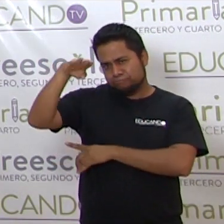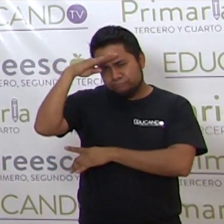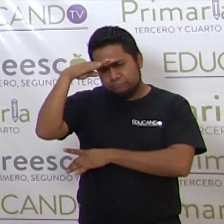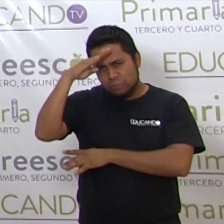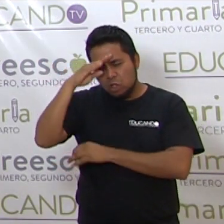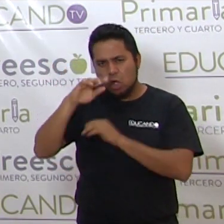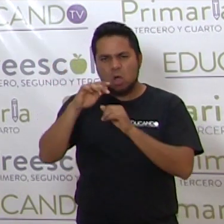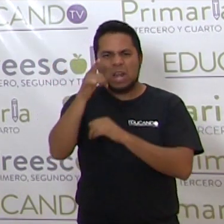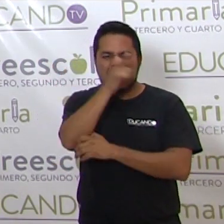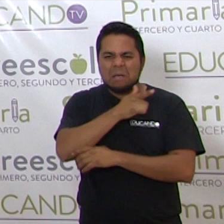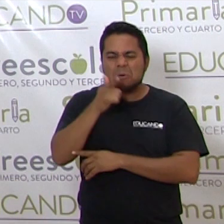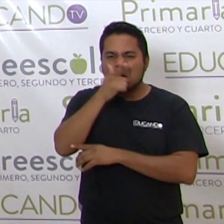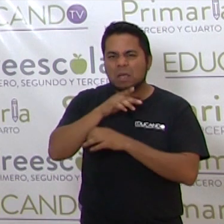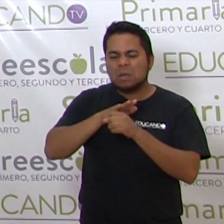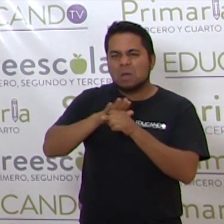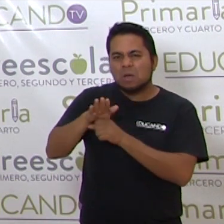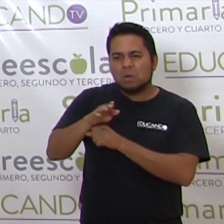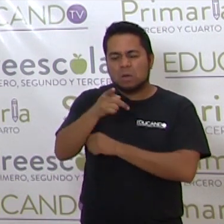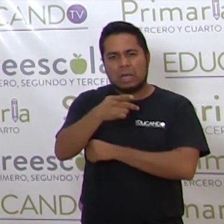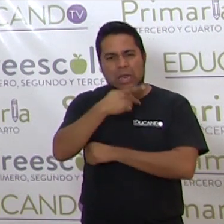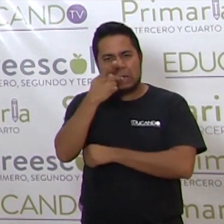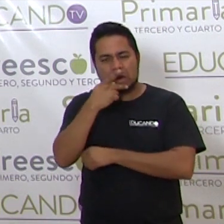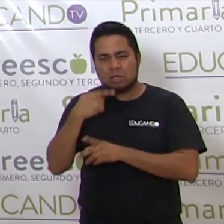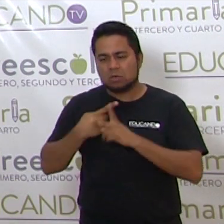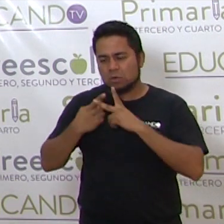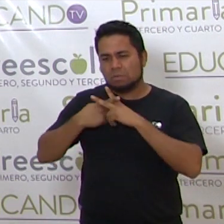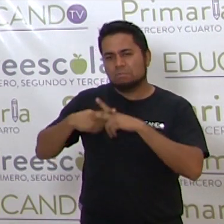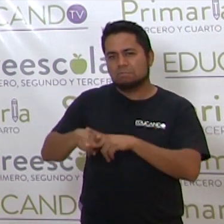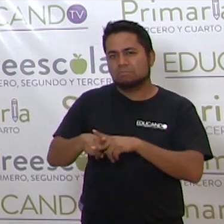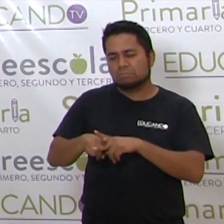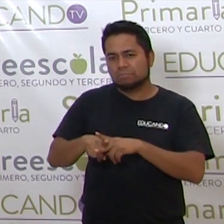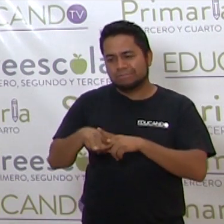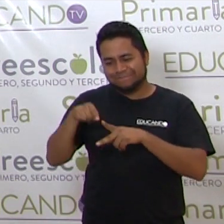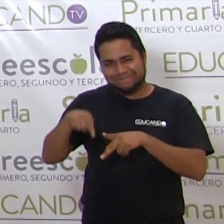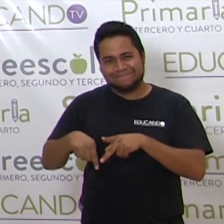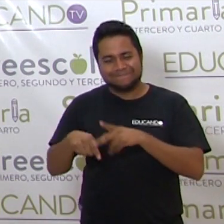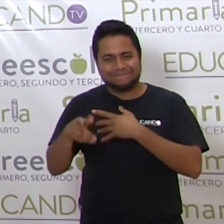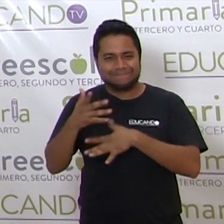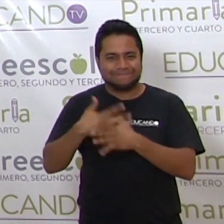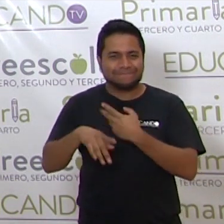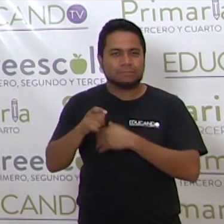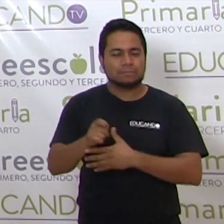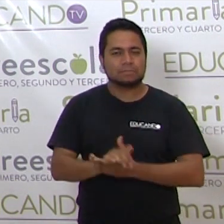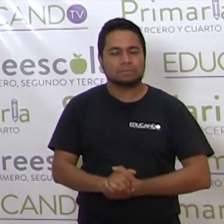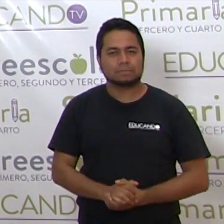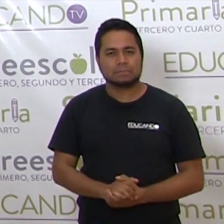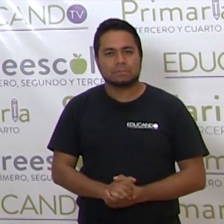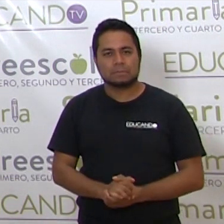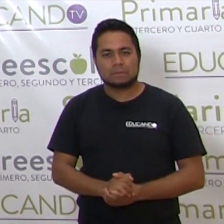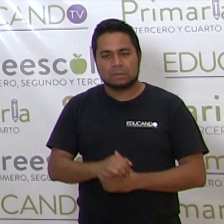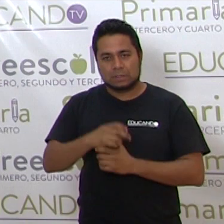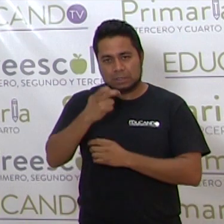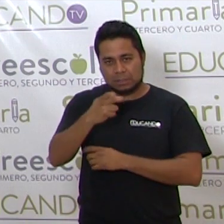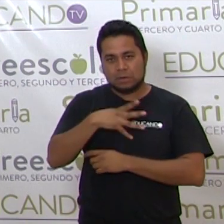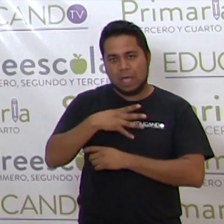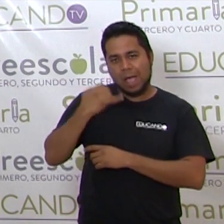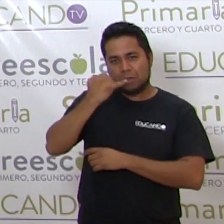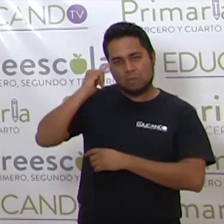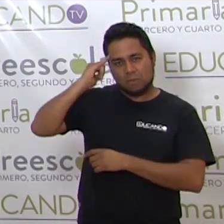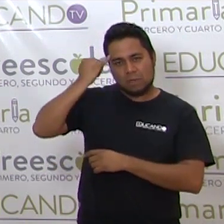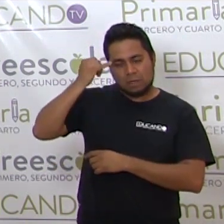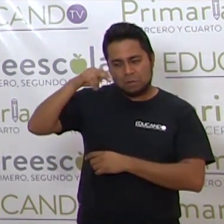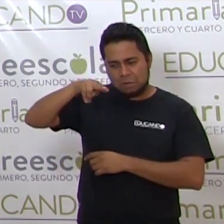lenguaje este esa frase con la que inicie el programa exacto está en náhuatl